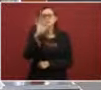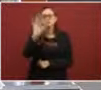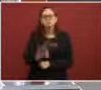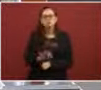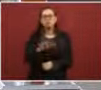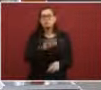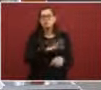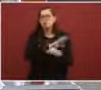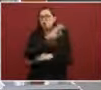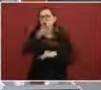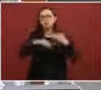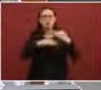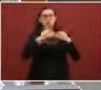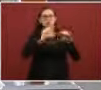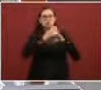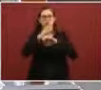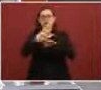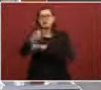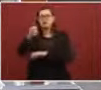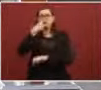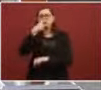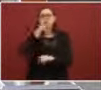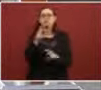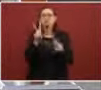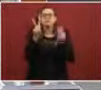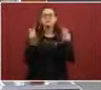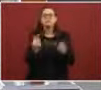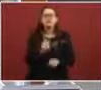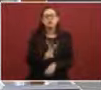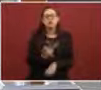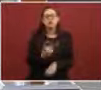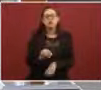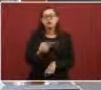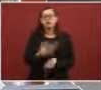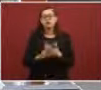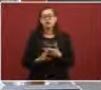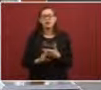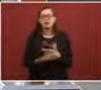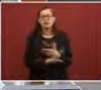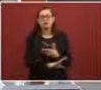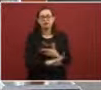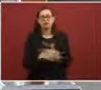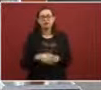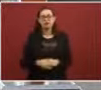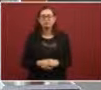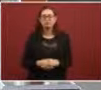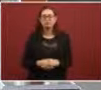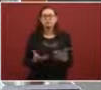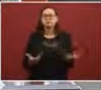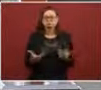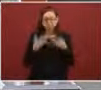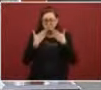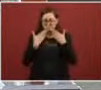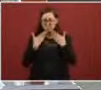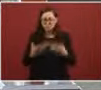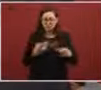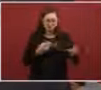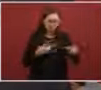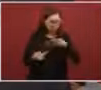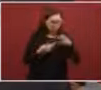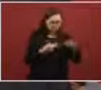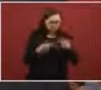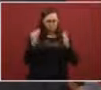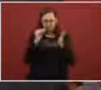todos los estados en materia de antirretrovirales. Debido a una adecuada planeación, a una compra